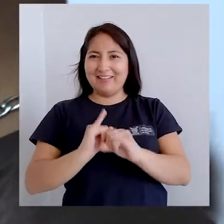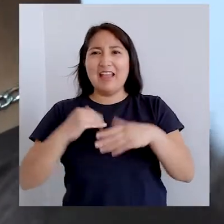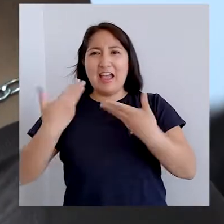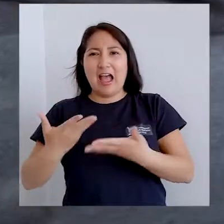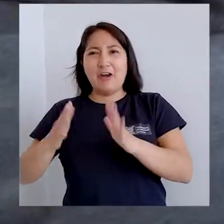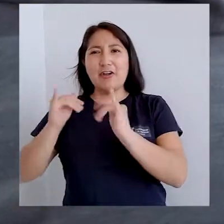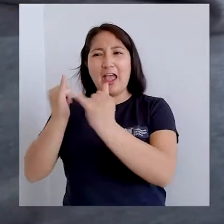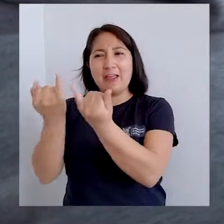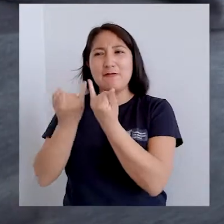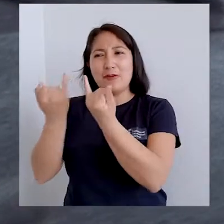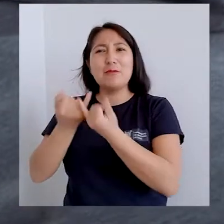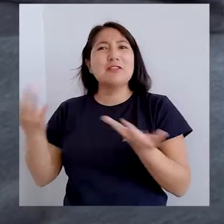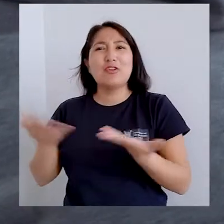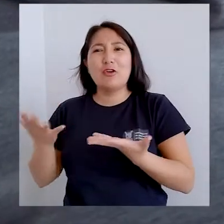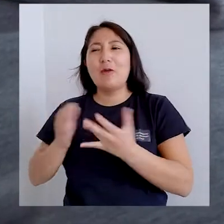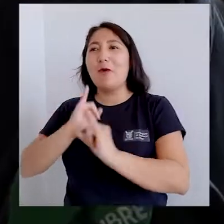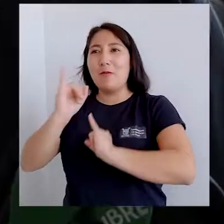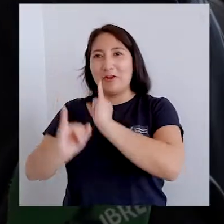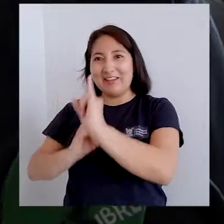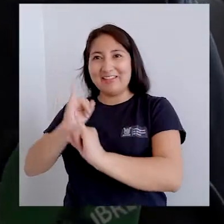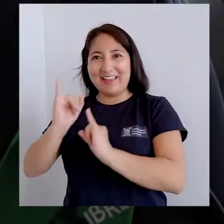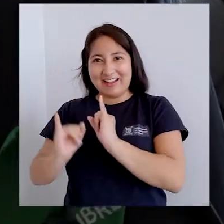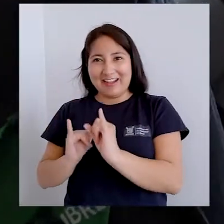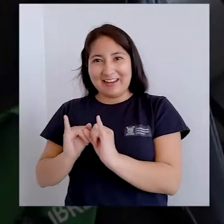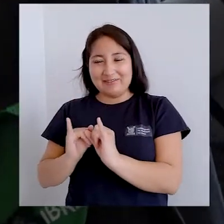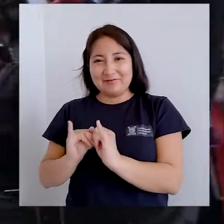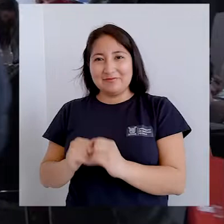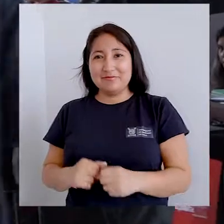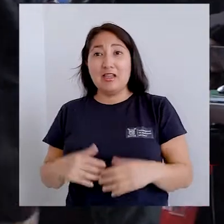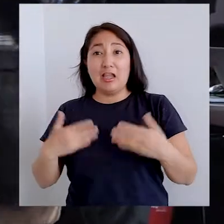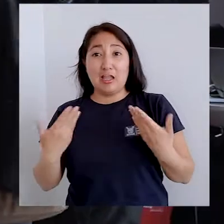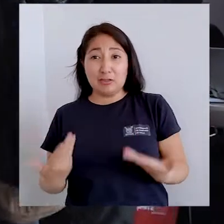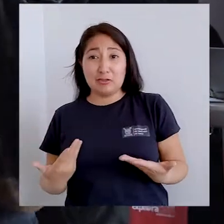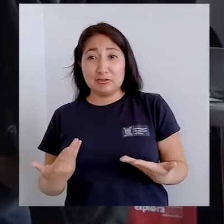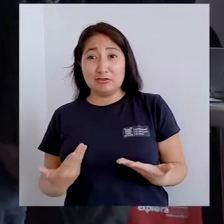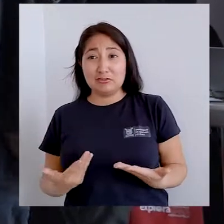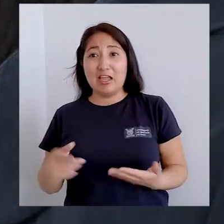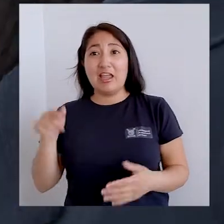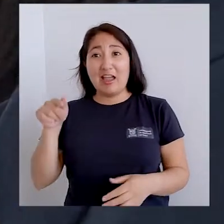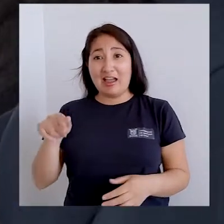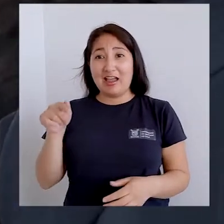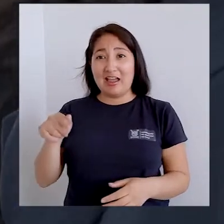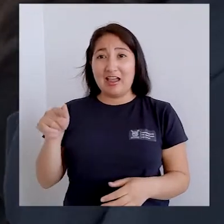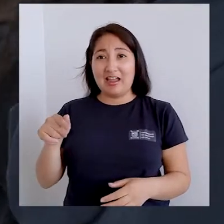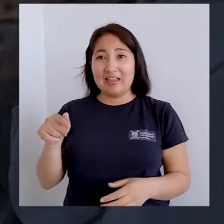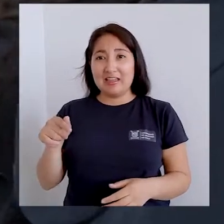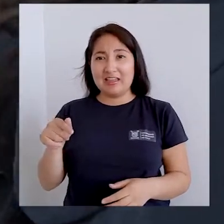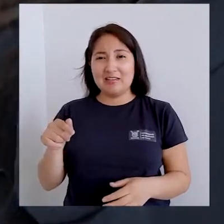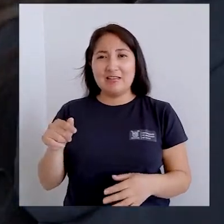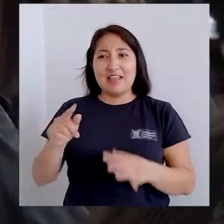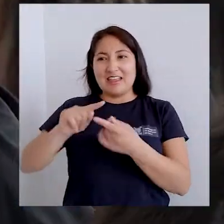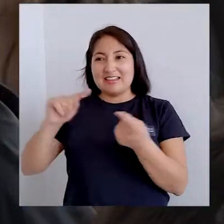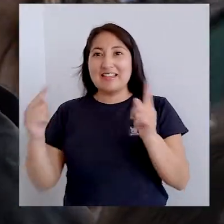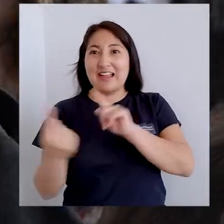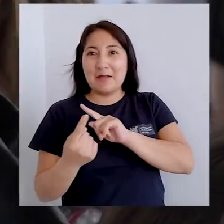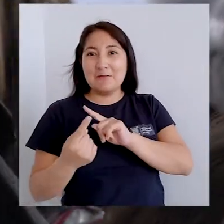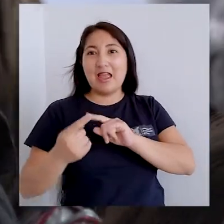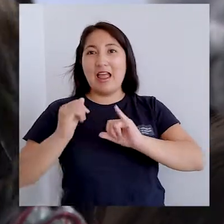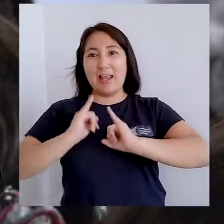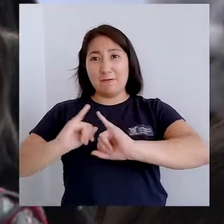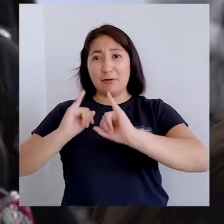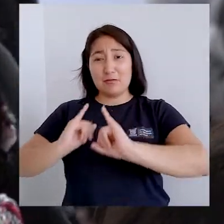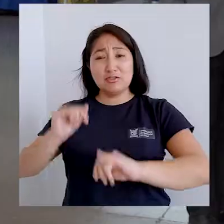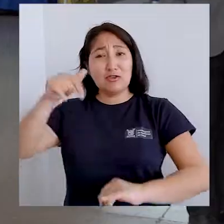a través de sitios de internet de la universidad y de las universidades, y por lo tanto hay una suerte de despersonalización de la